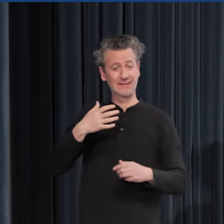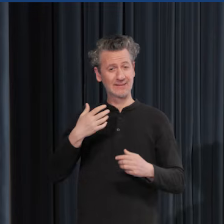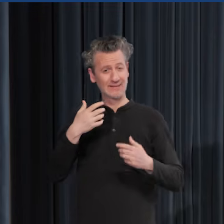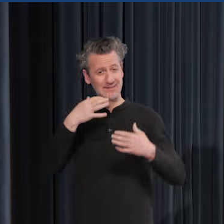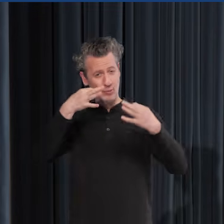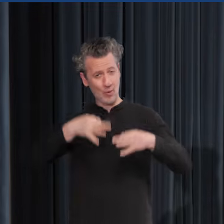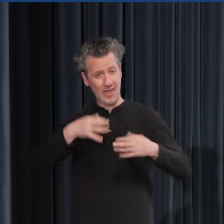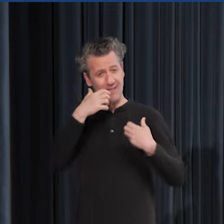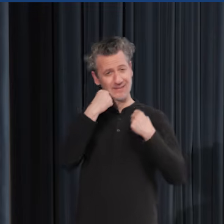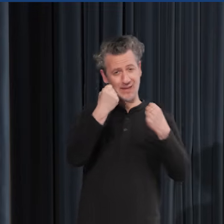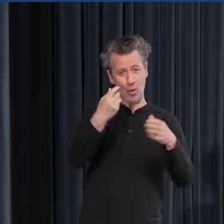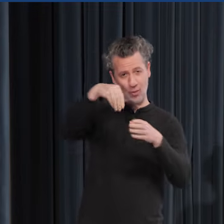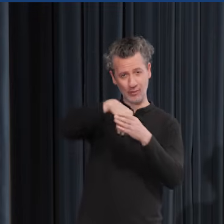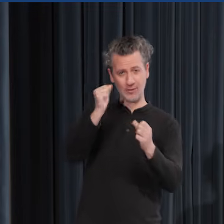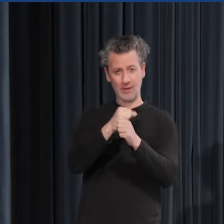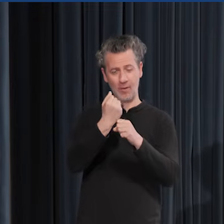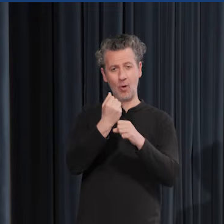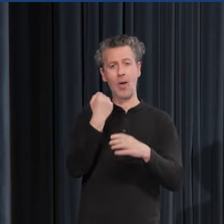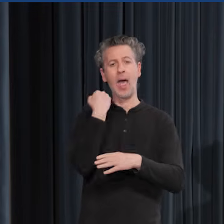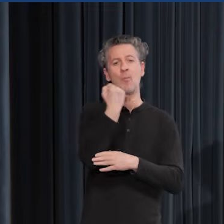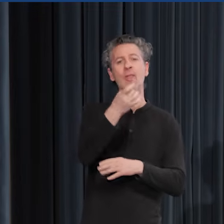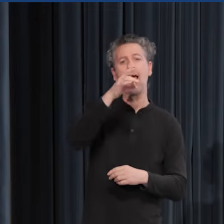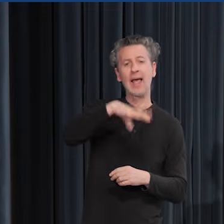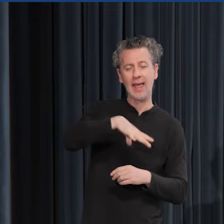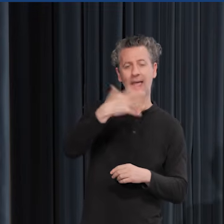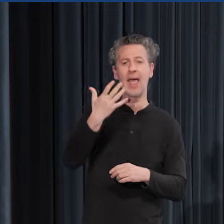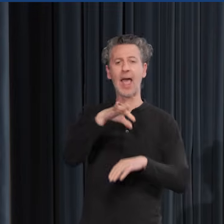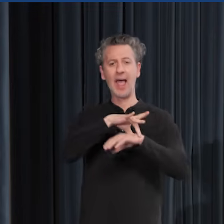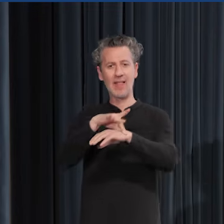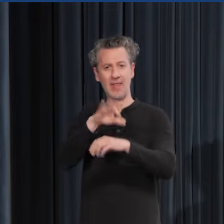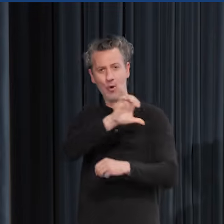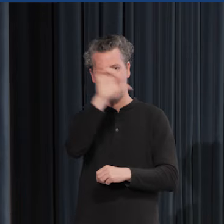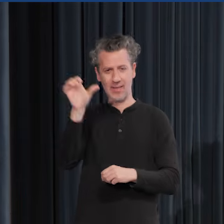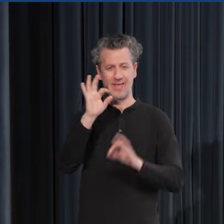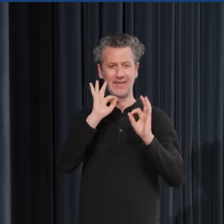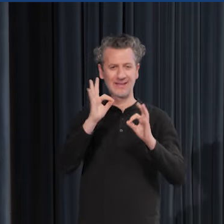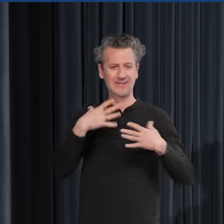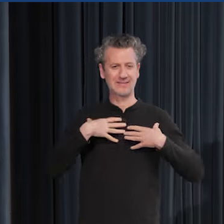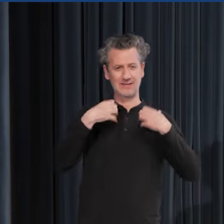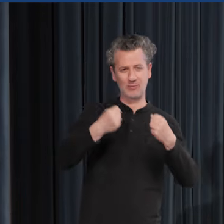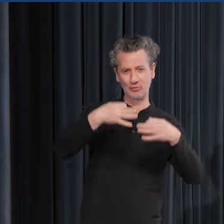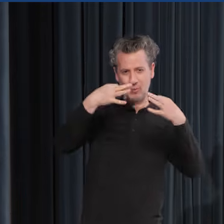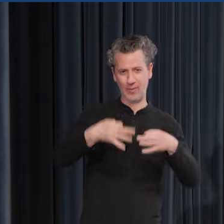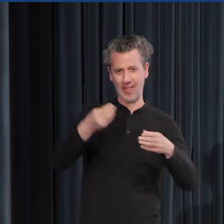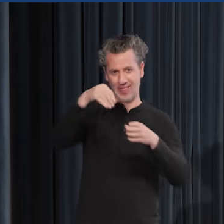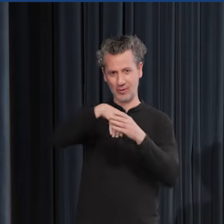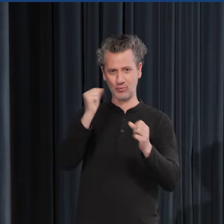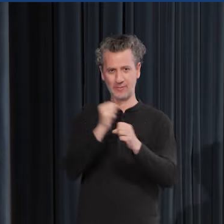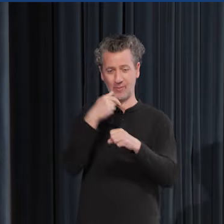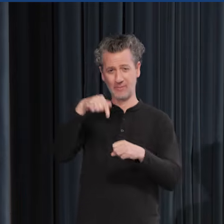y apoyado por la Agencia Europea para la Seguridad y la Salud en el Trabajo. Este Cineforum se